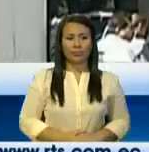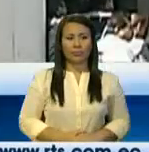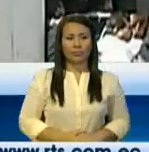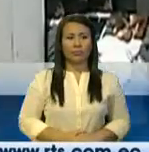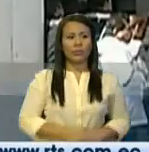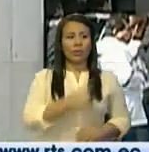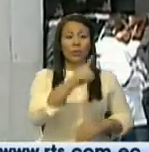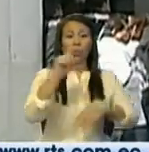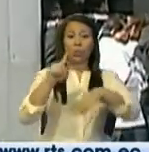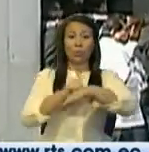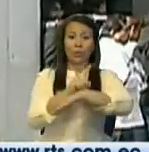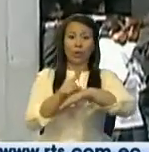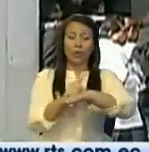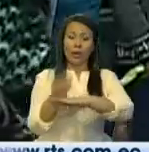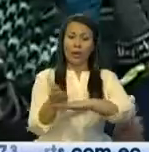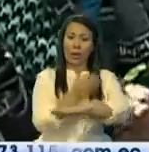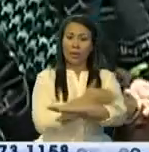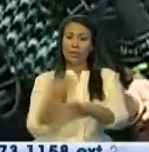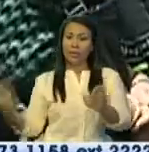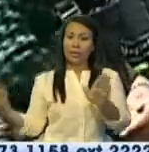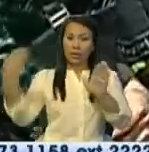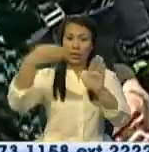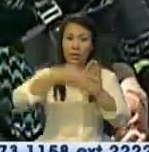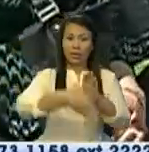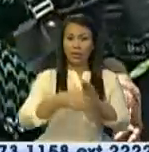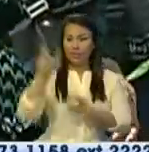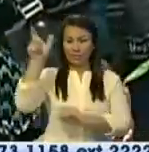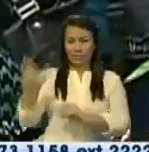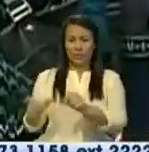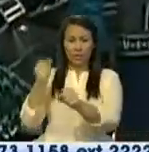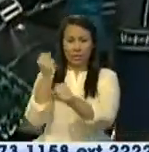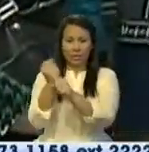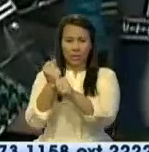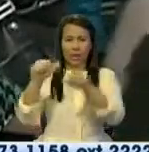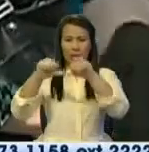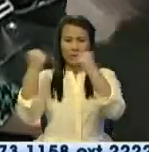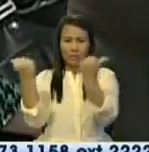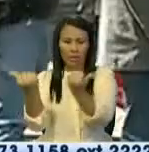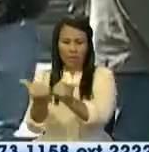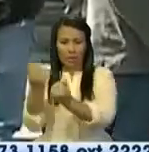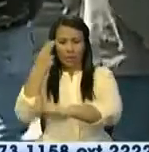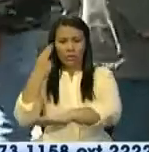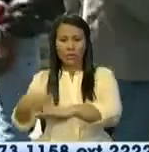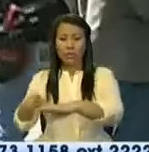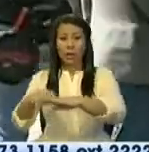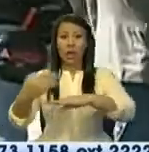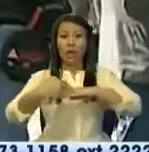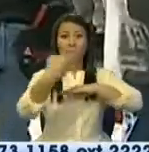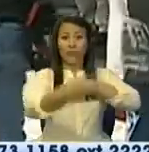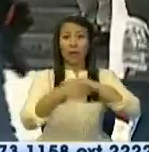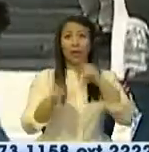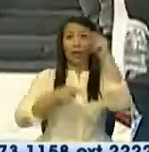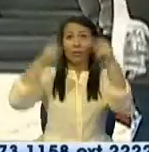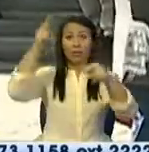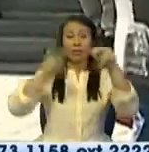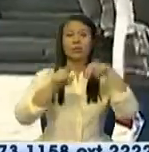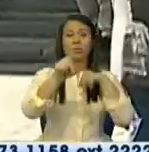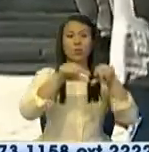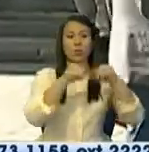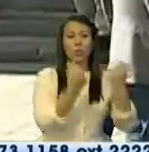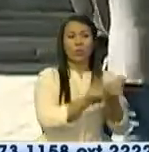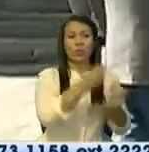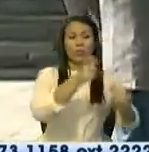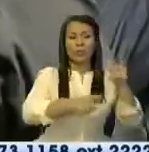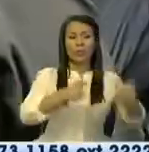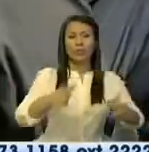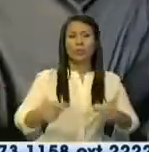Casi una hora antes que llegue la asambleísta María José Carrión, en los exteriores de la Corte Nacional de Justicia, se concentraron un grupo de